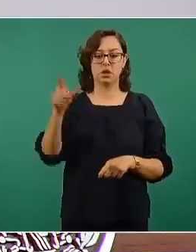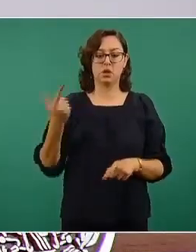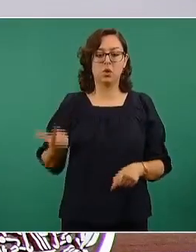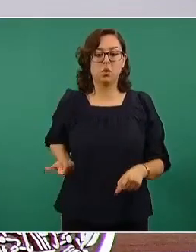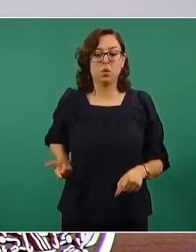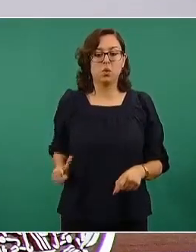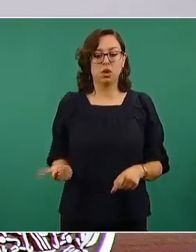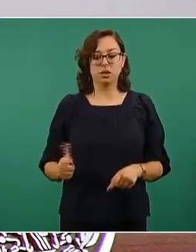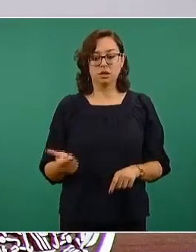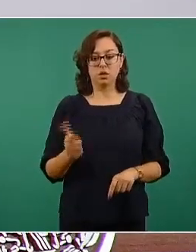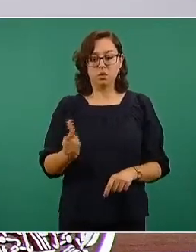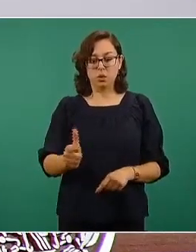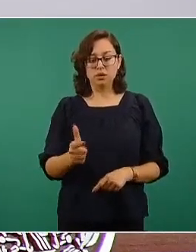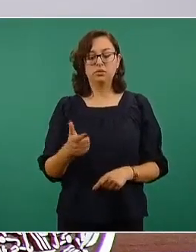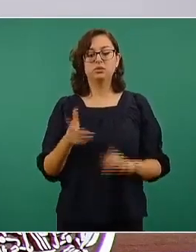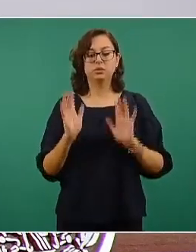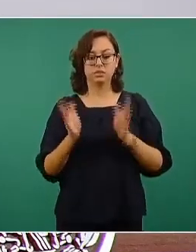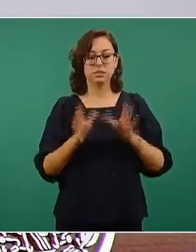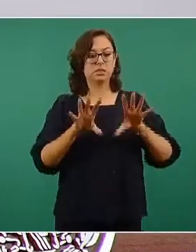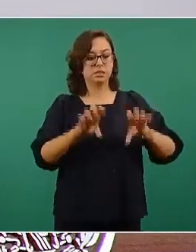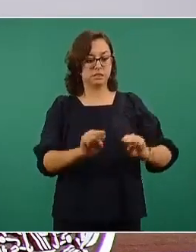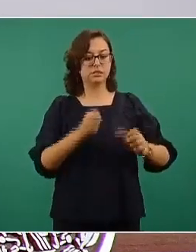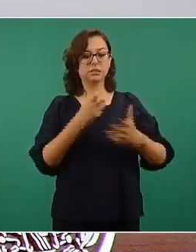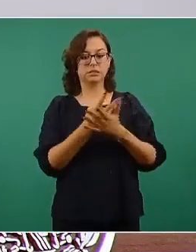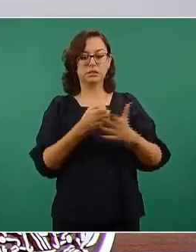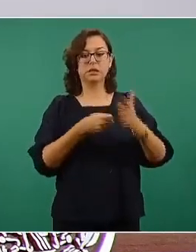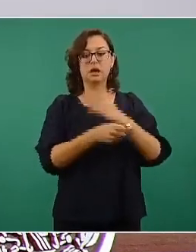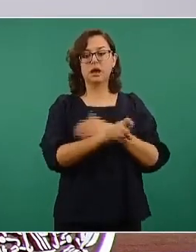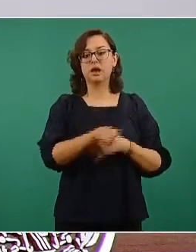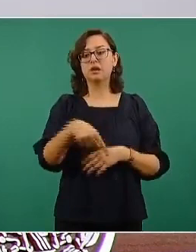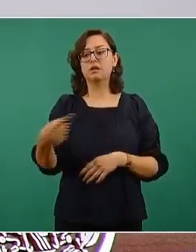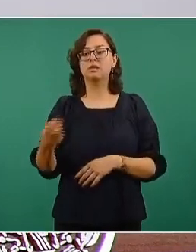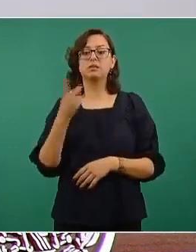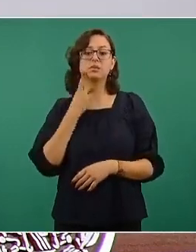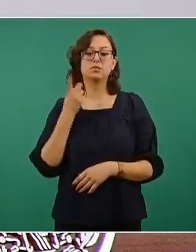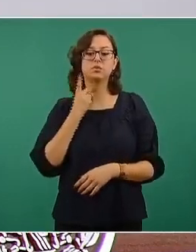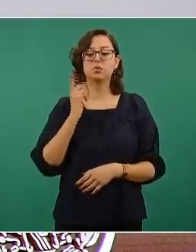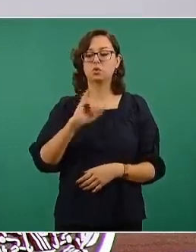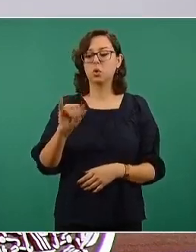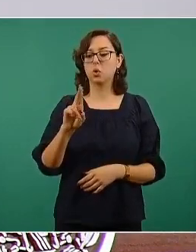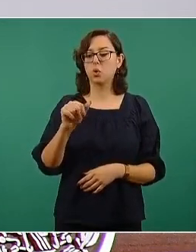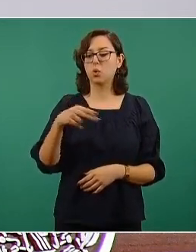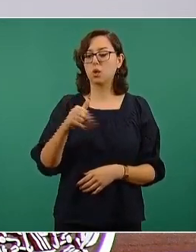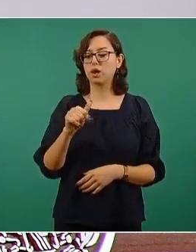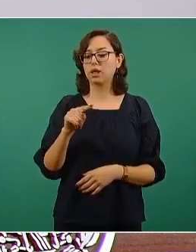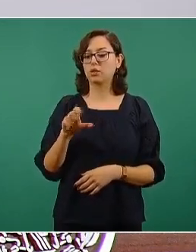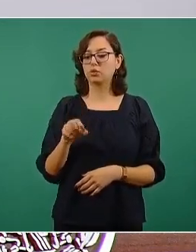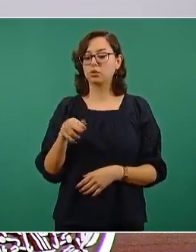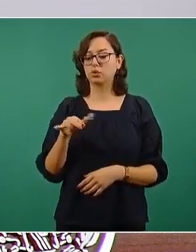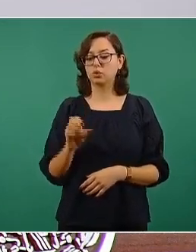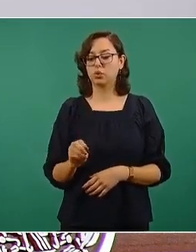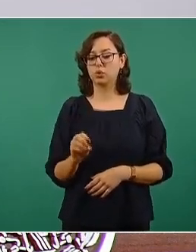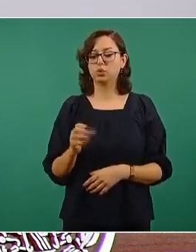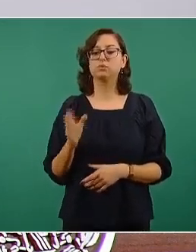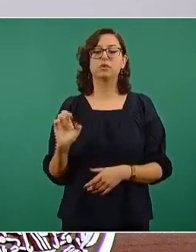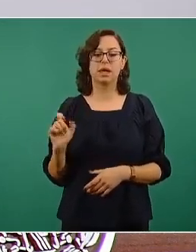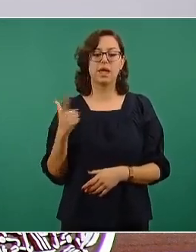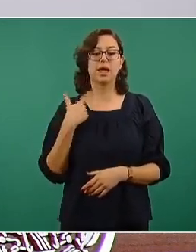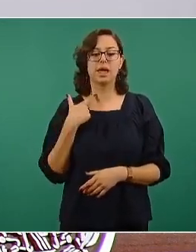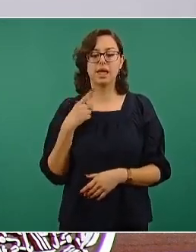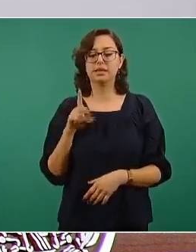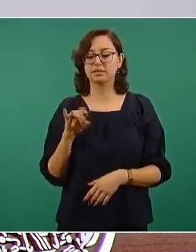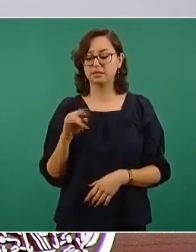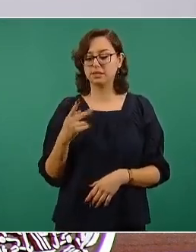Guanajuato de los responsables en el asesinato del diputado Juan Antonio Acosta, exdiputado